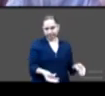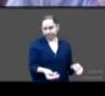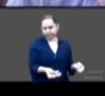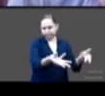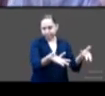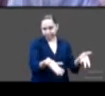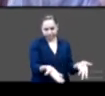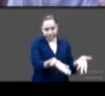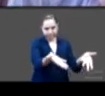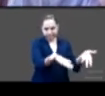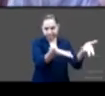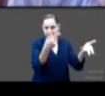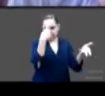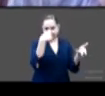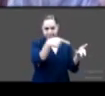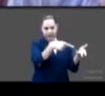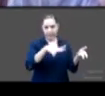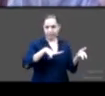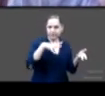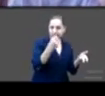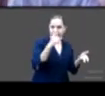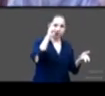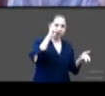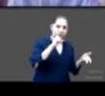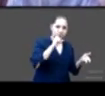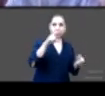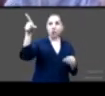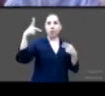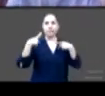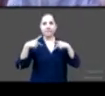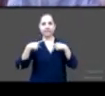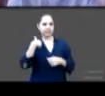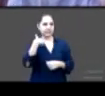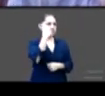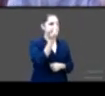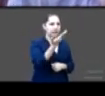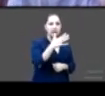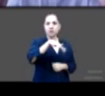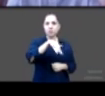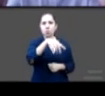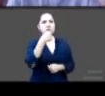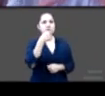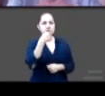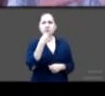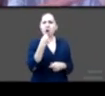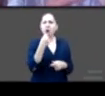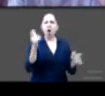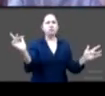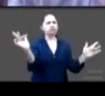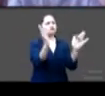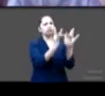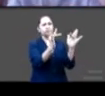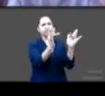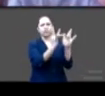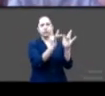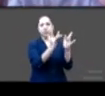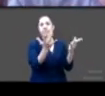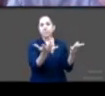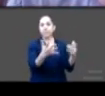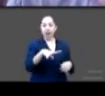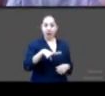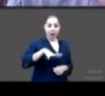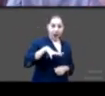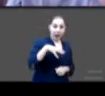abuso, vía el material de abuso sexual en línea. Hay una relación entonces entre el abuso sexual